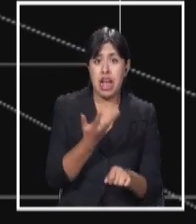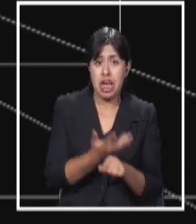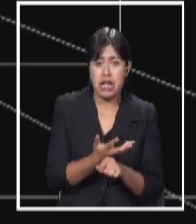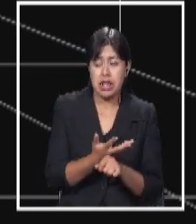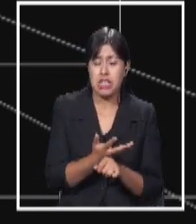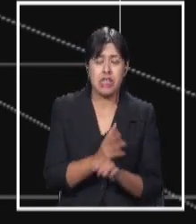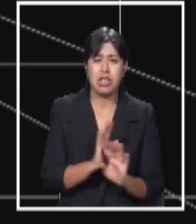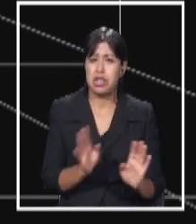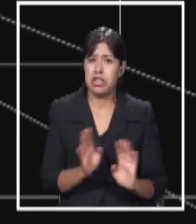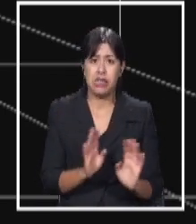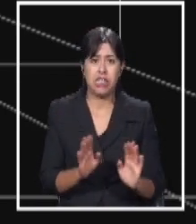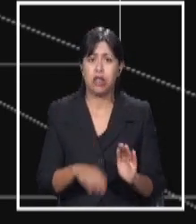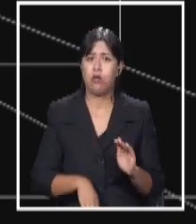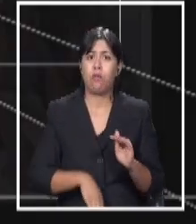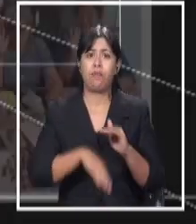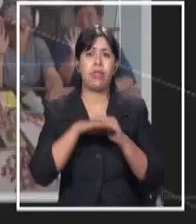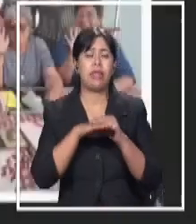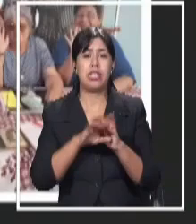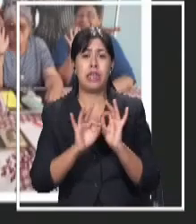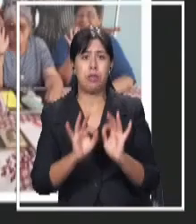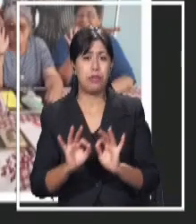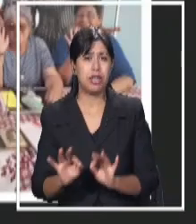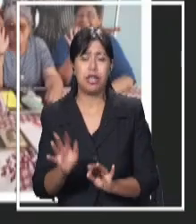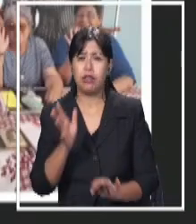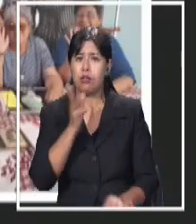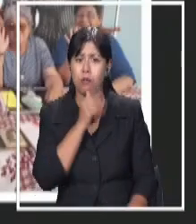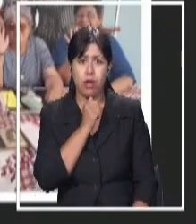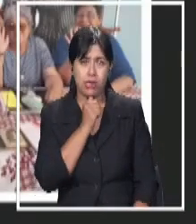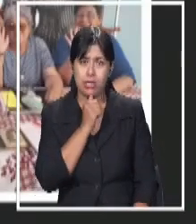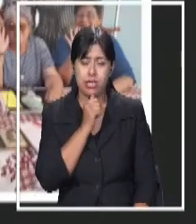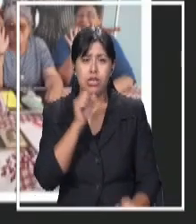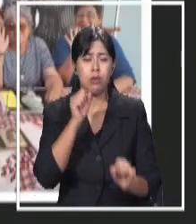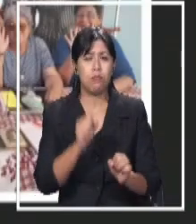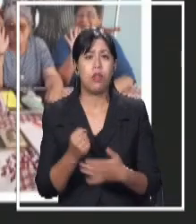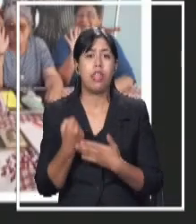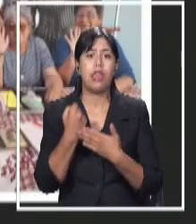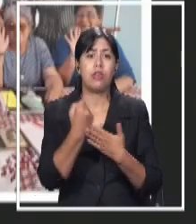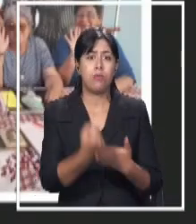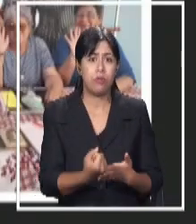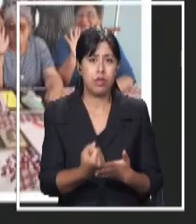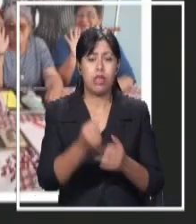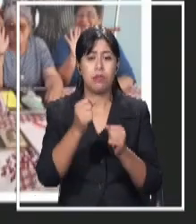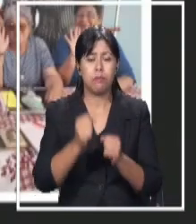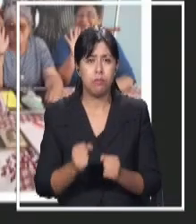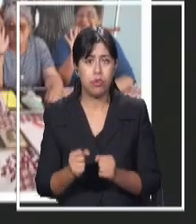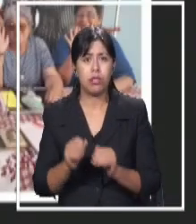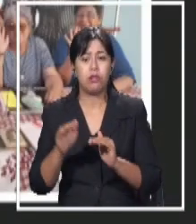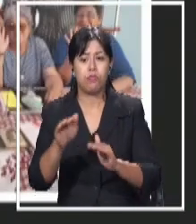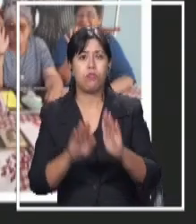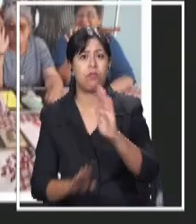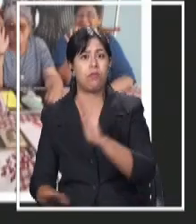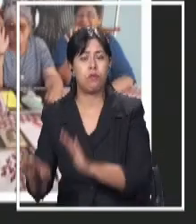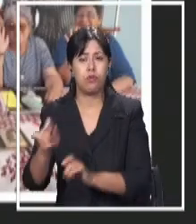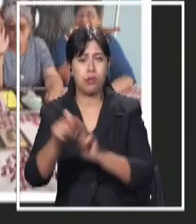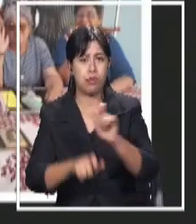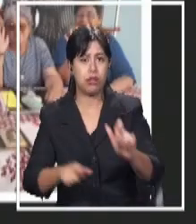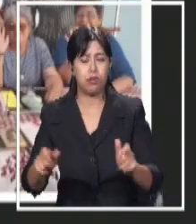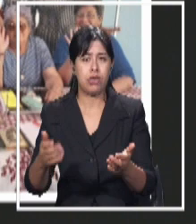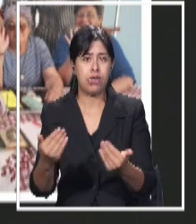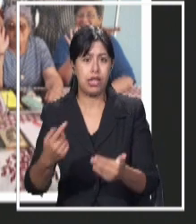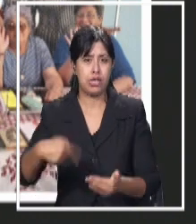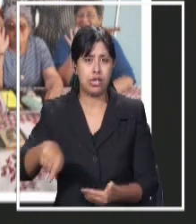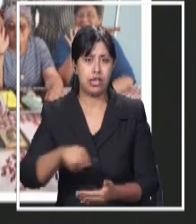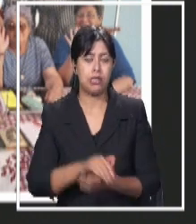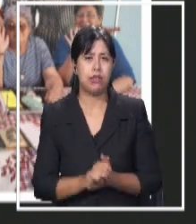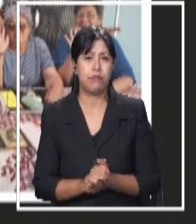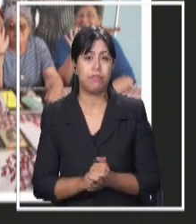van a existir suficientes especialistas para poder ayudar, para poder proporcionar cuidado a las personas que lo necesitan.